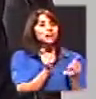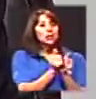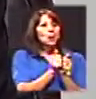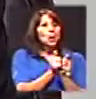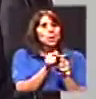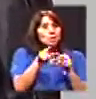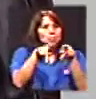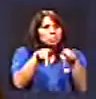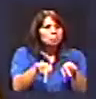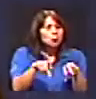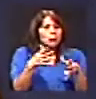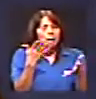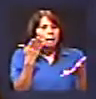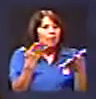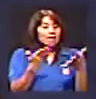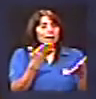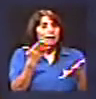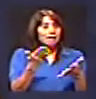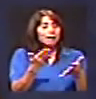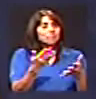comprador o con algún vendedor, pero